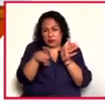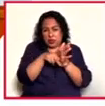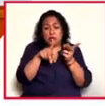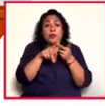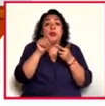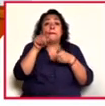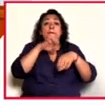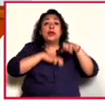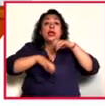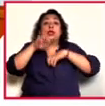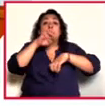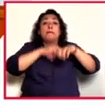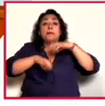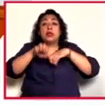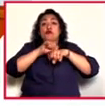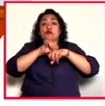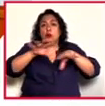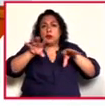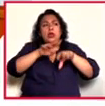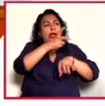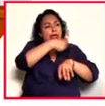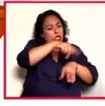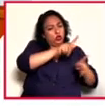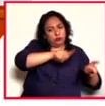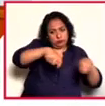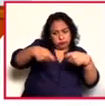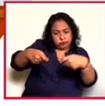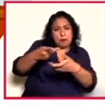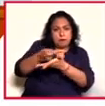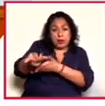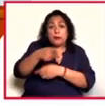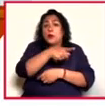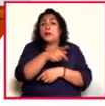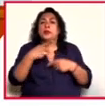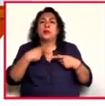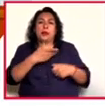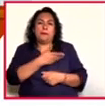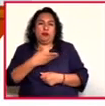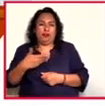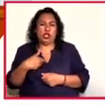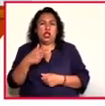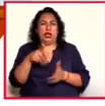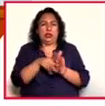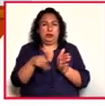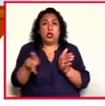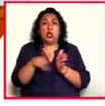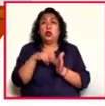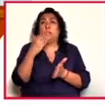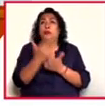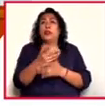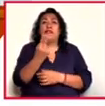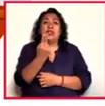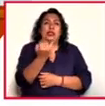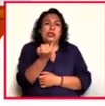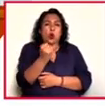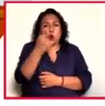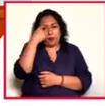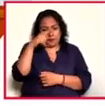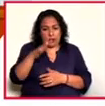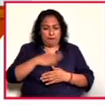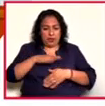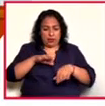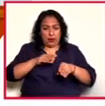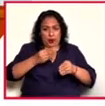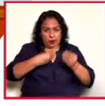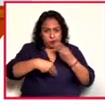empresas informativas. Los profesionales del periodismo tienen hasta el 25 de junio para mandar sus trabajos.